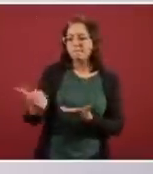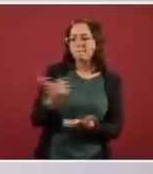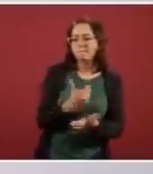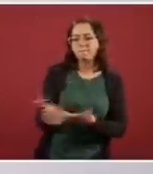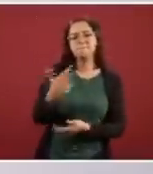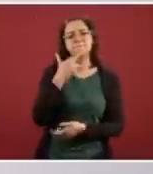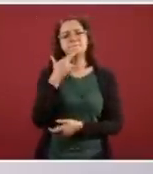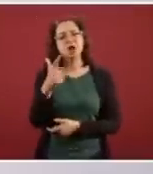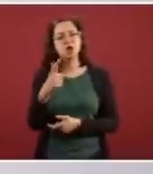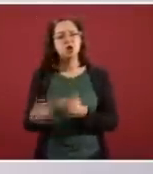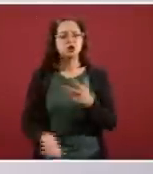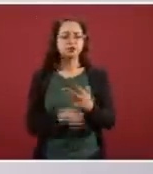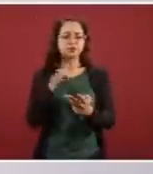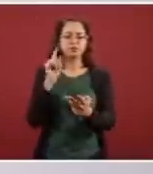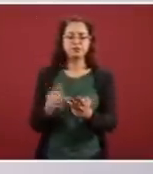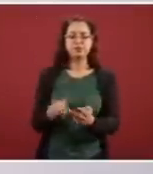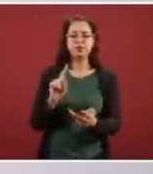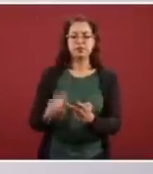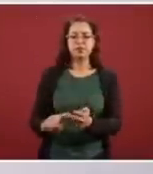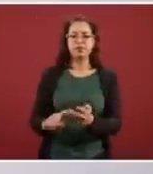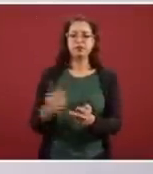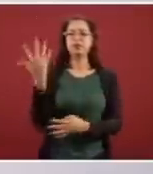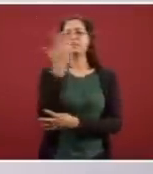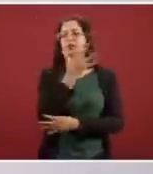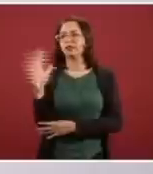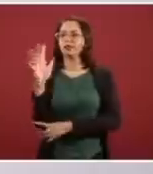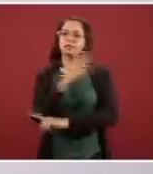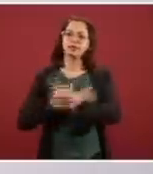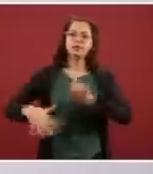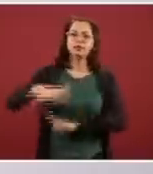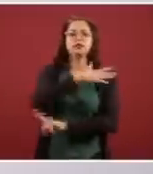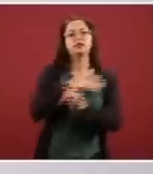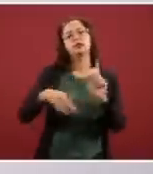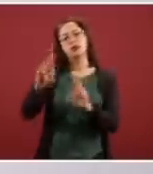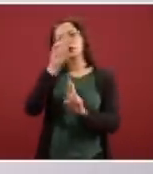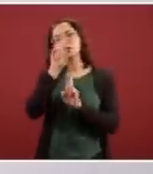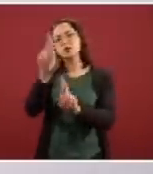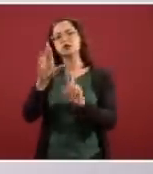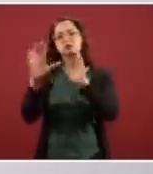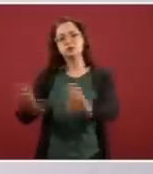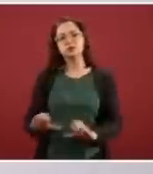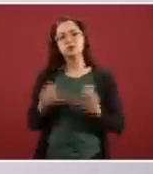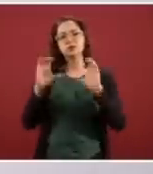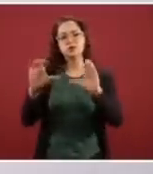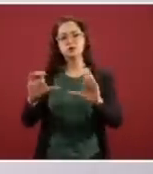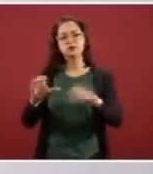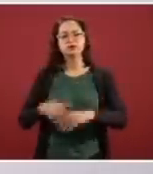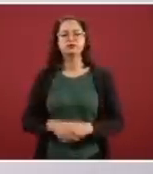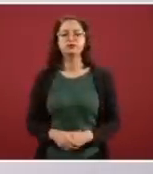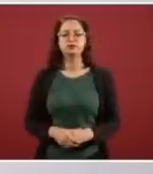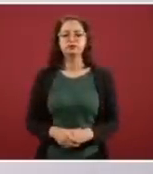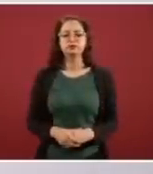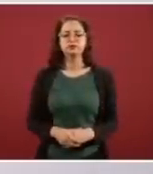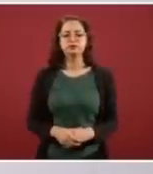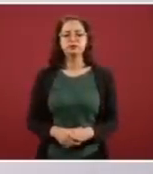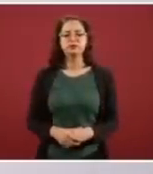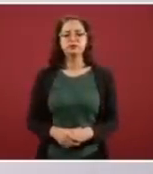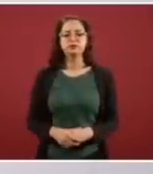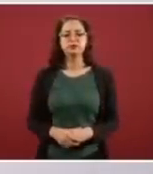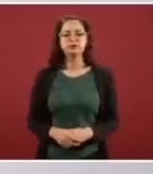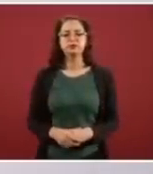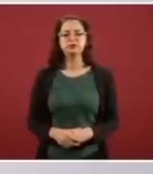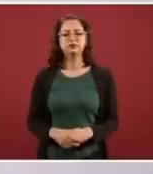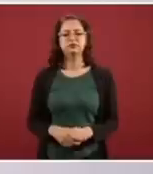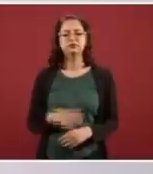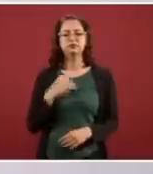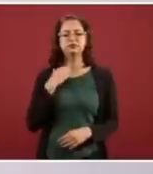salariales y de el respeto al medio ambiente. y